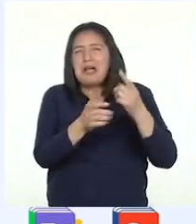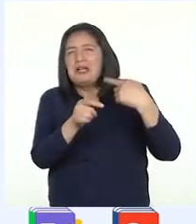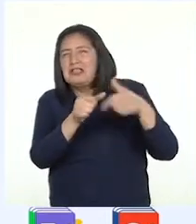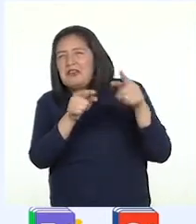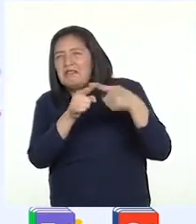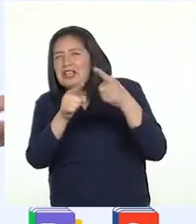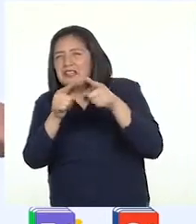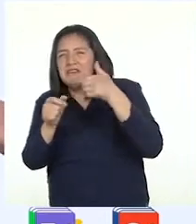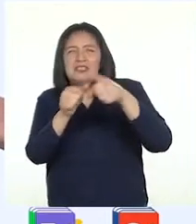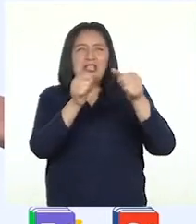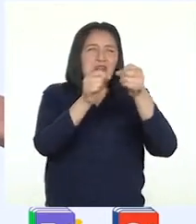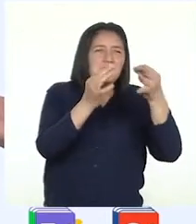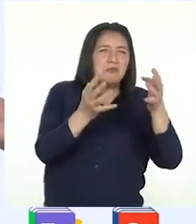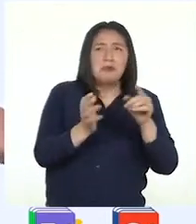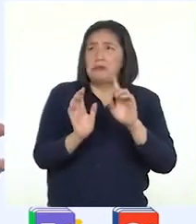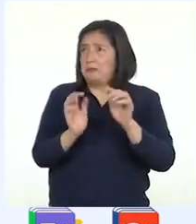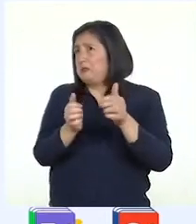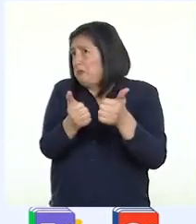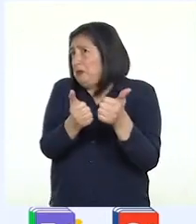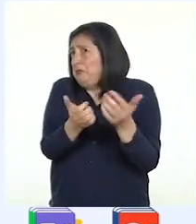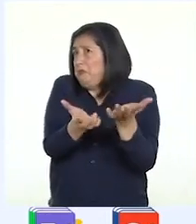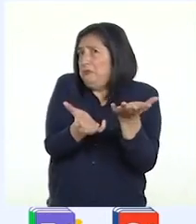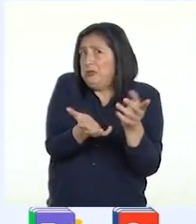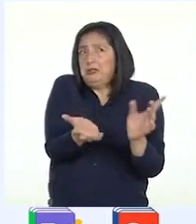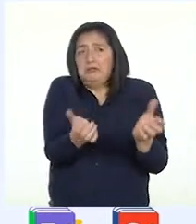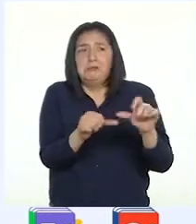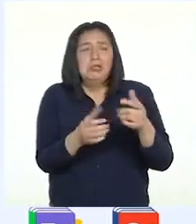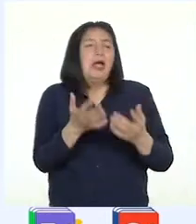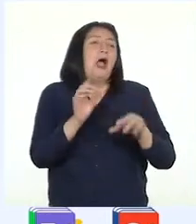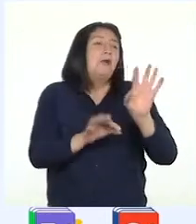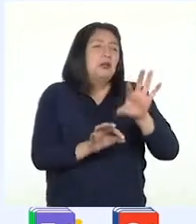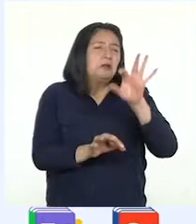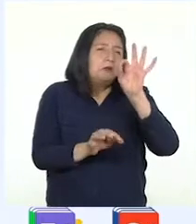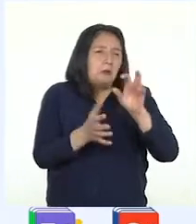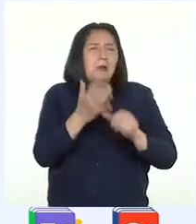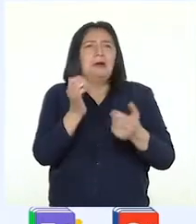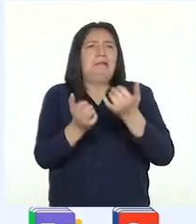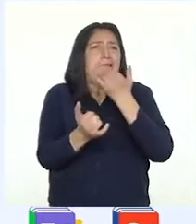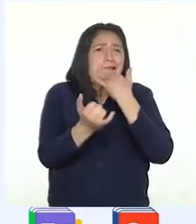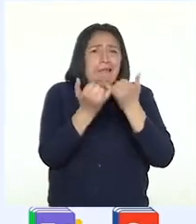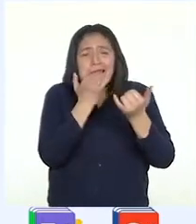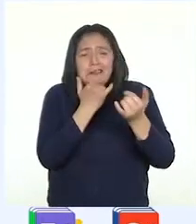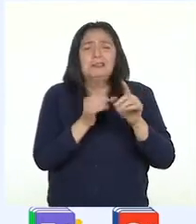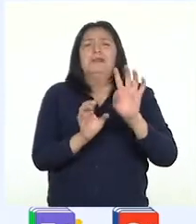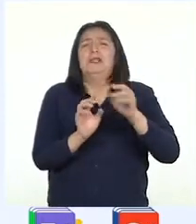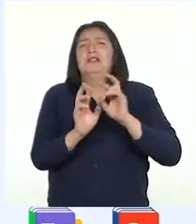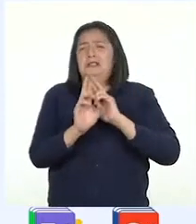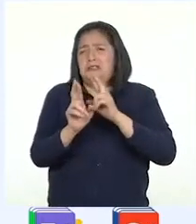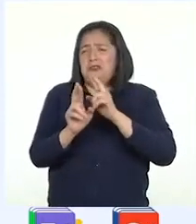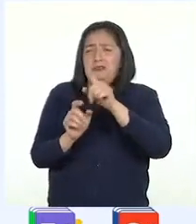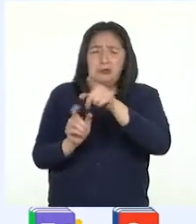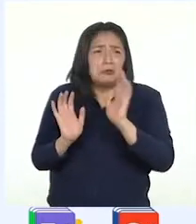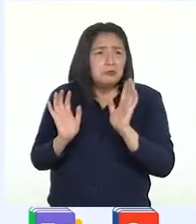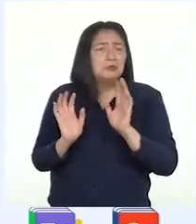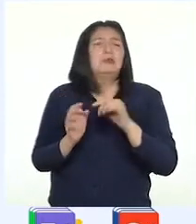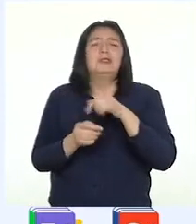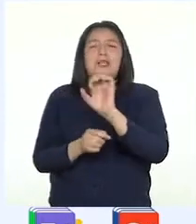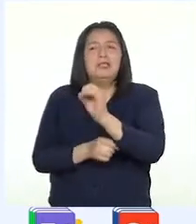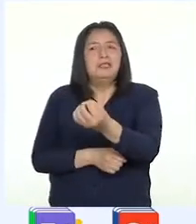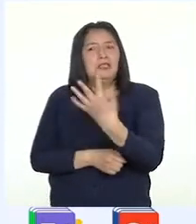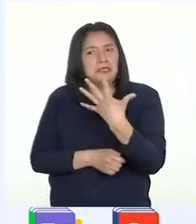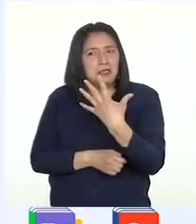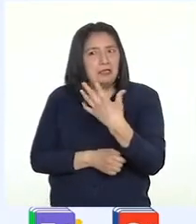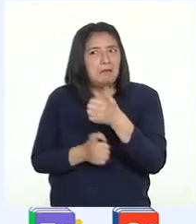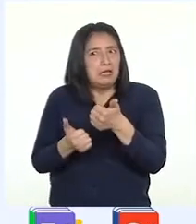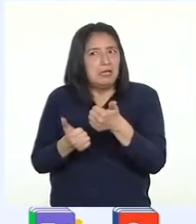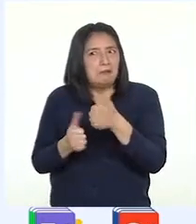valores. Y eso no está mal. Porque aunque escojas valores incorrectos, los resultados que obtienes te indican